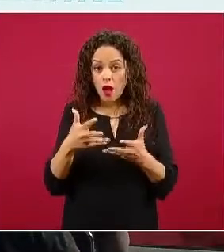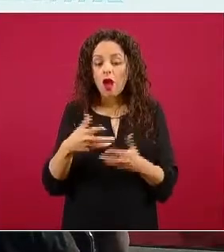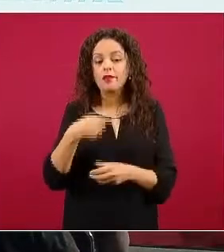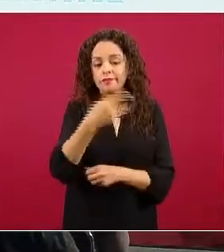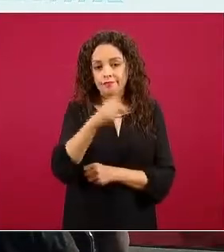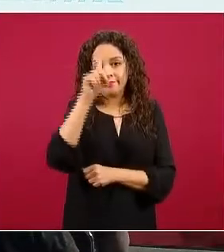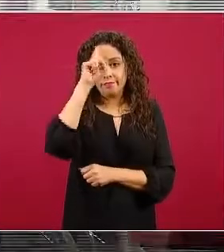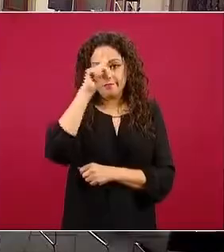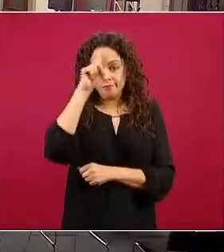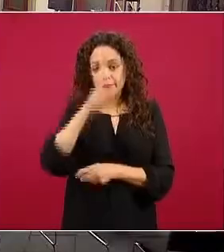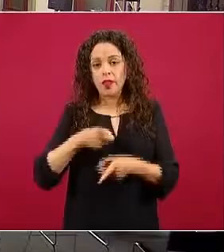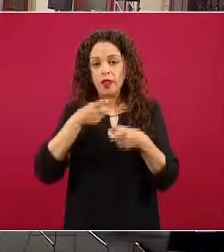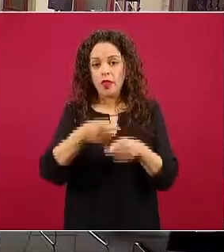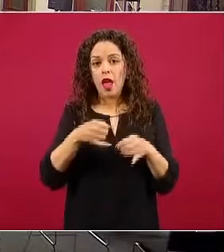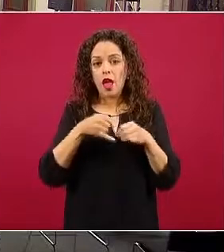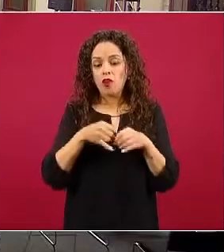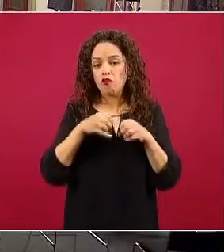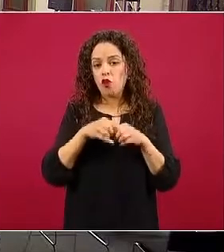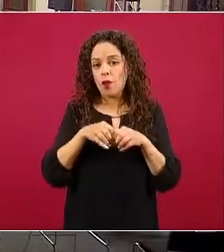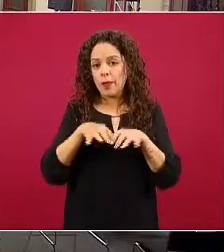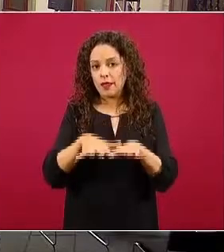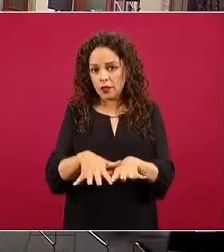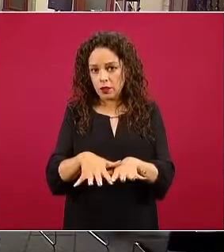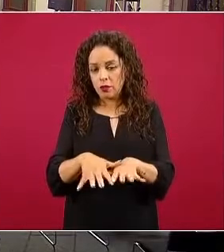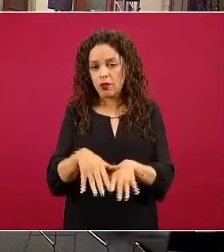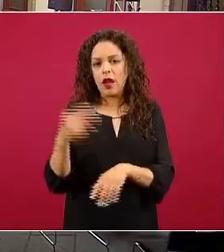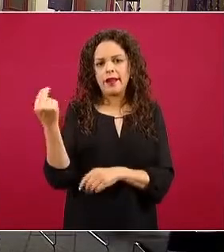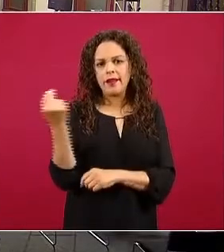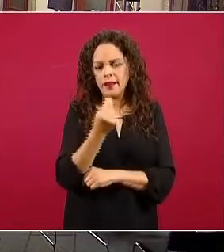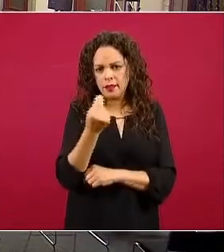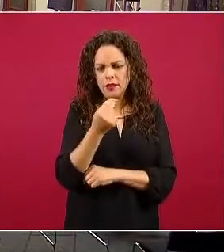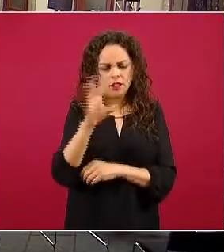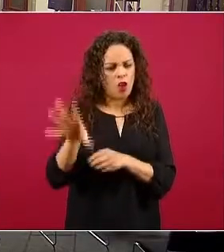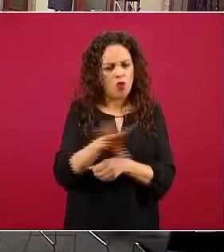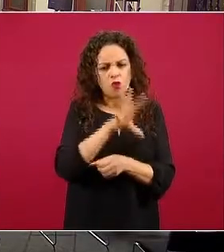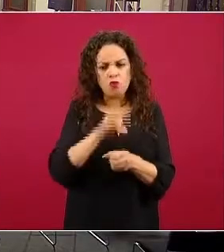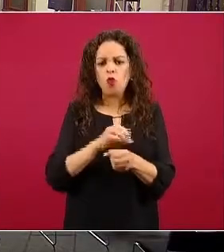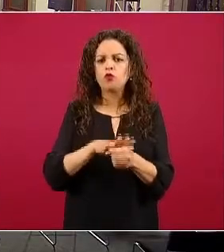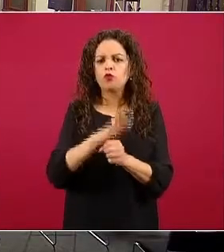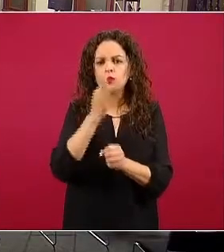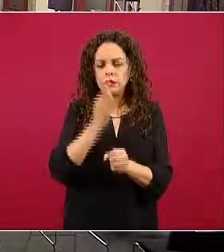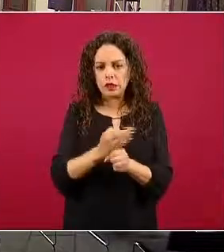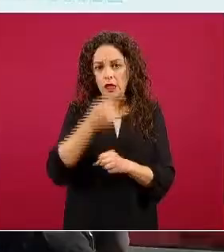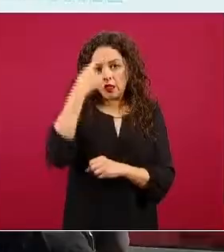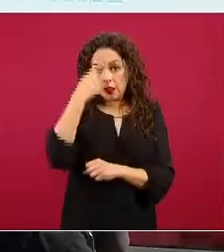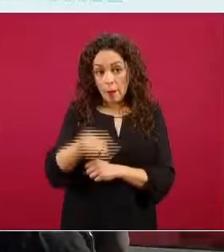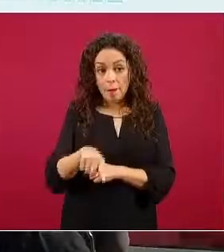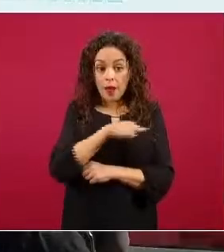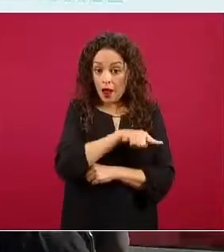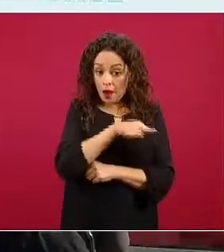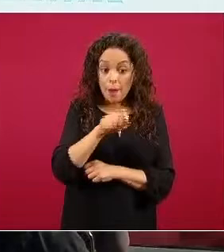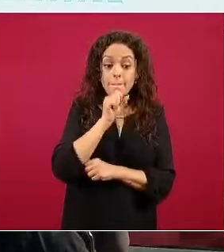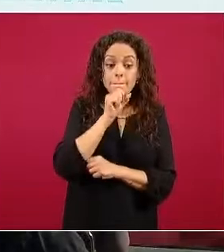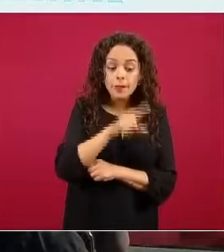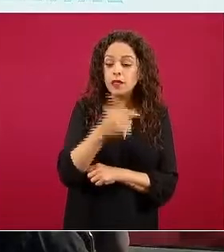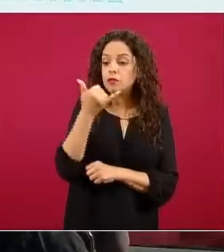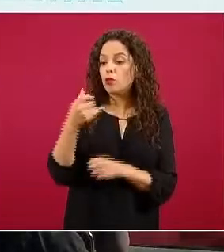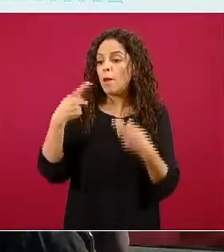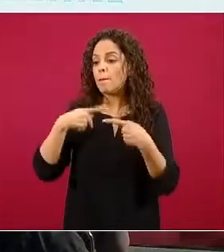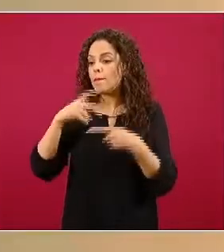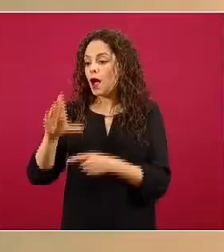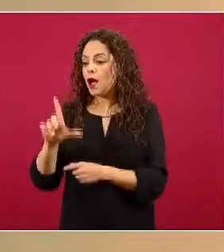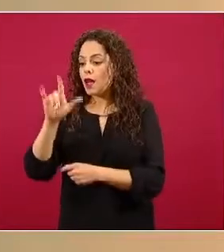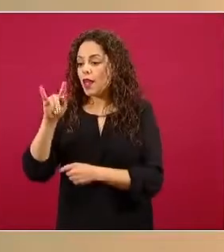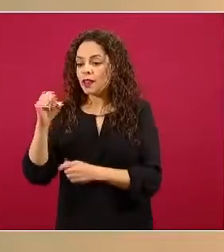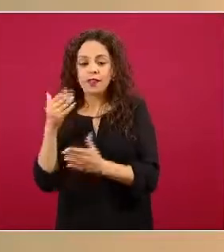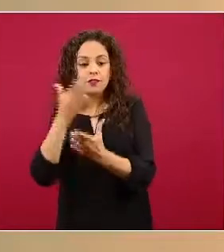la información suficiente y necesaria para que así lo hagan, y que sus clientes y ellas mismas estén